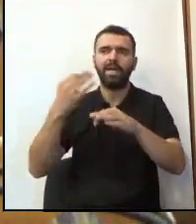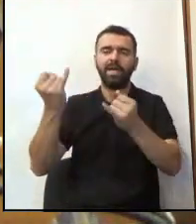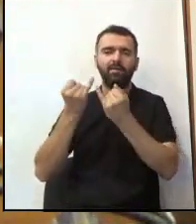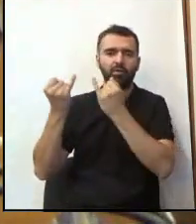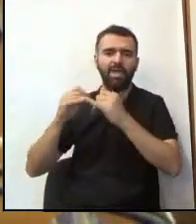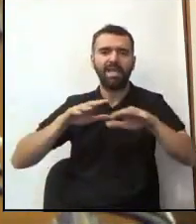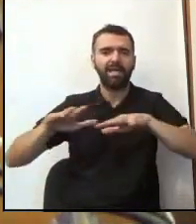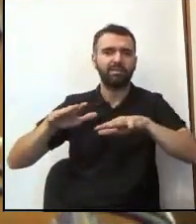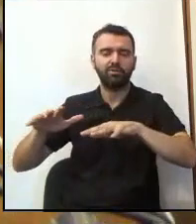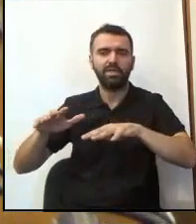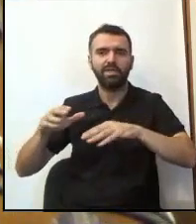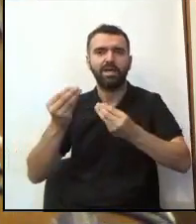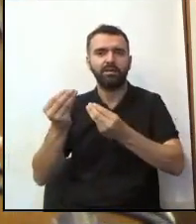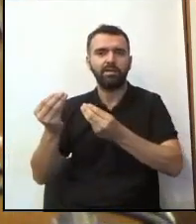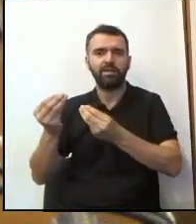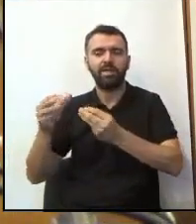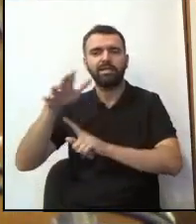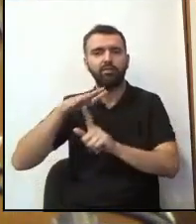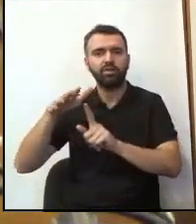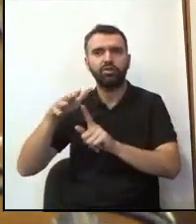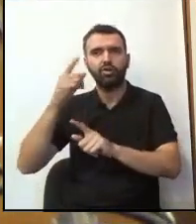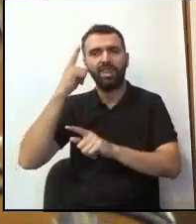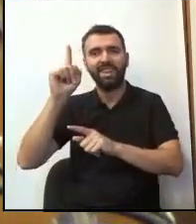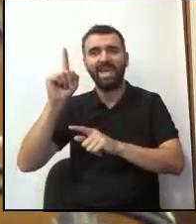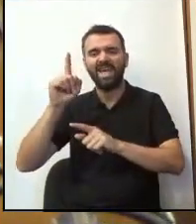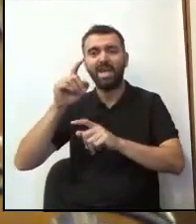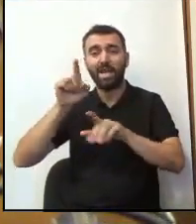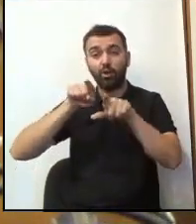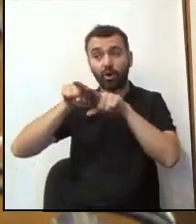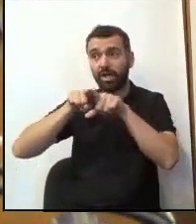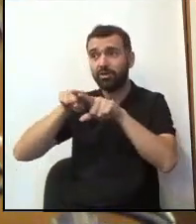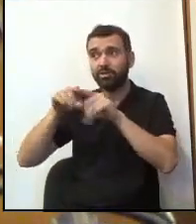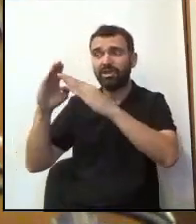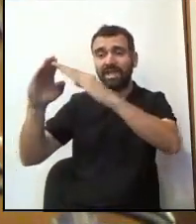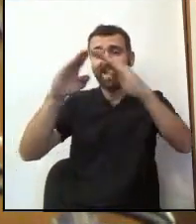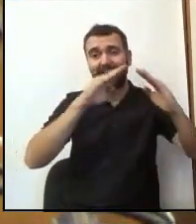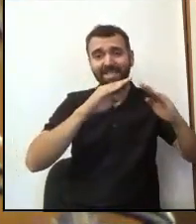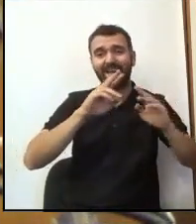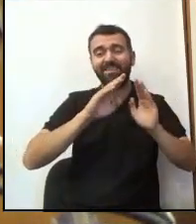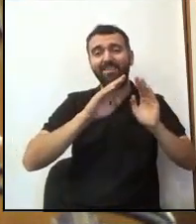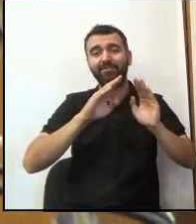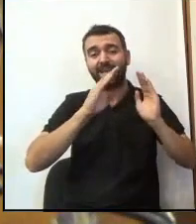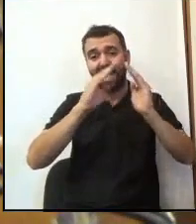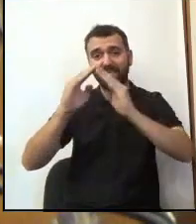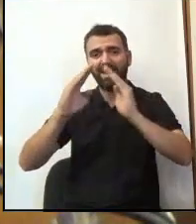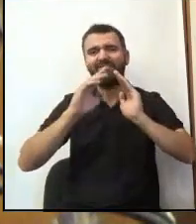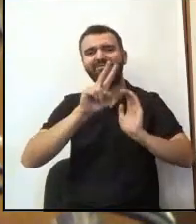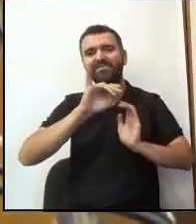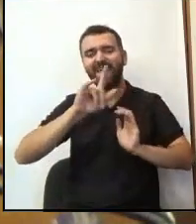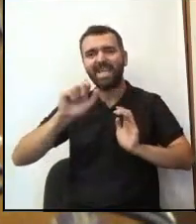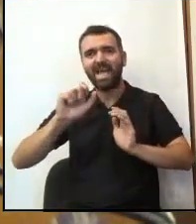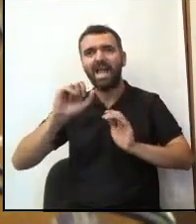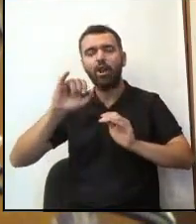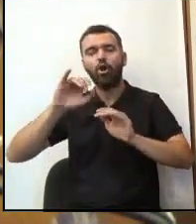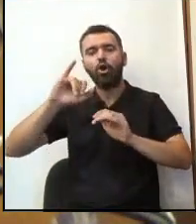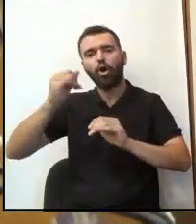tomado en el caso de la solicitud de desratización de las casas de Villa Los Jardines en la calle Peatones